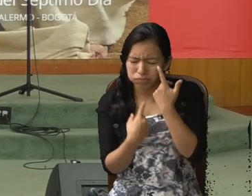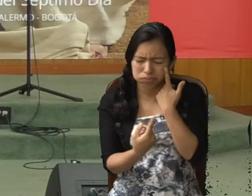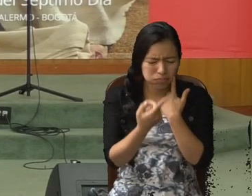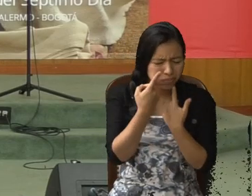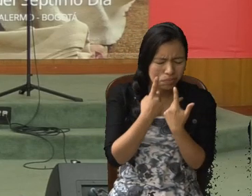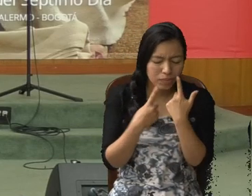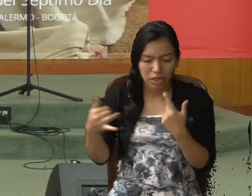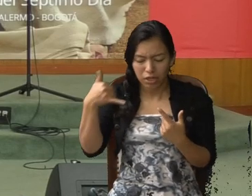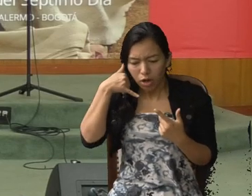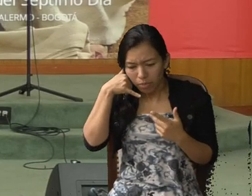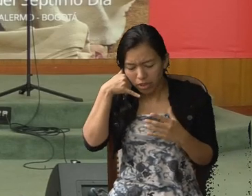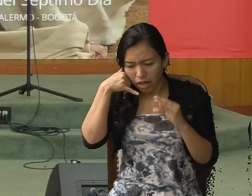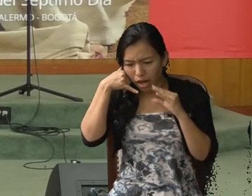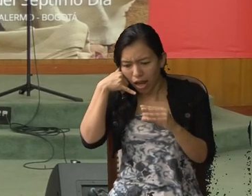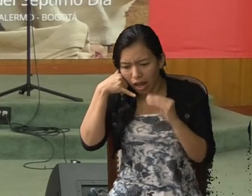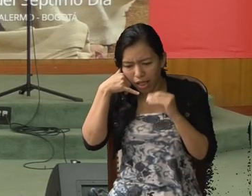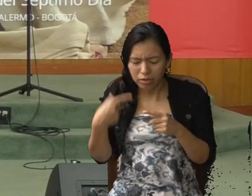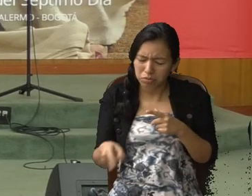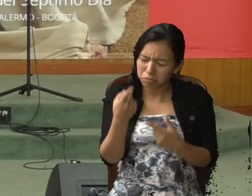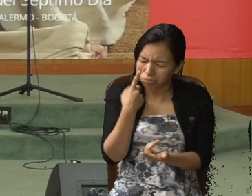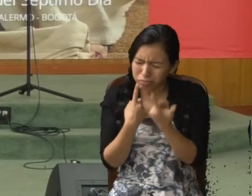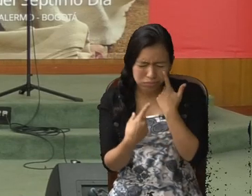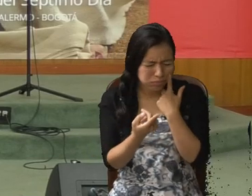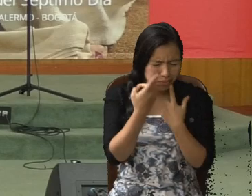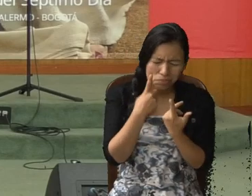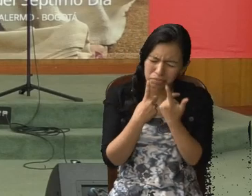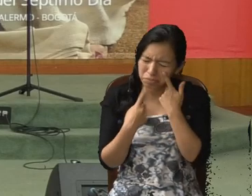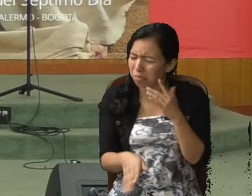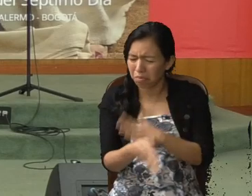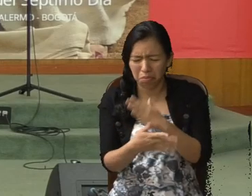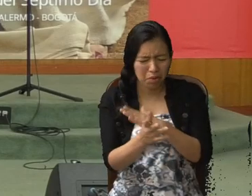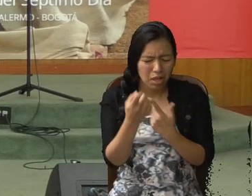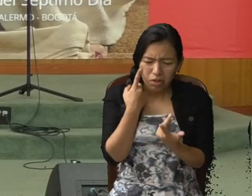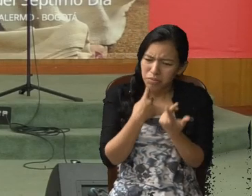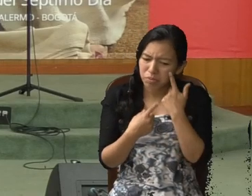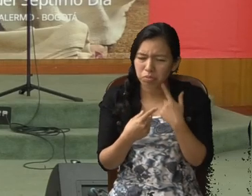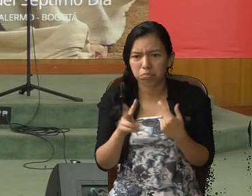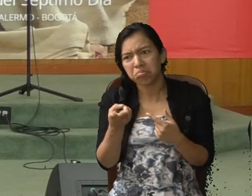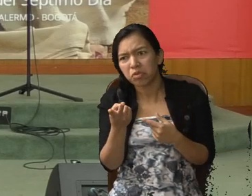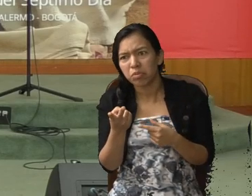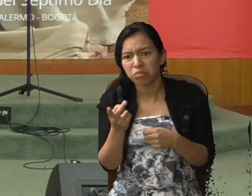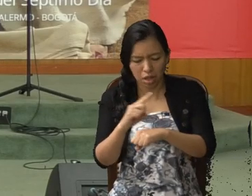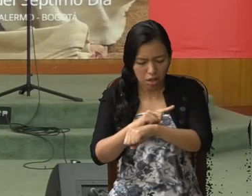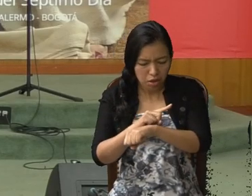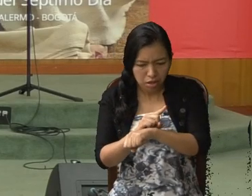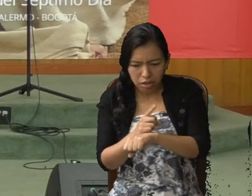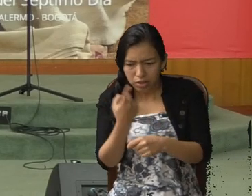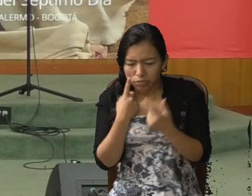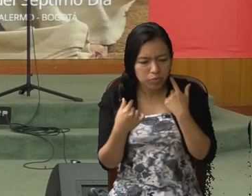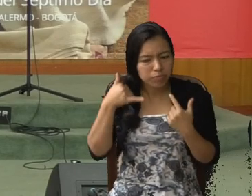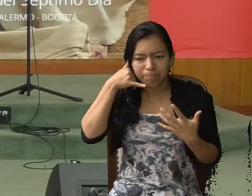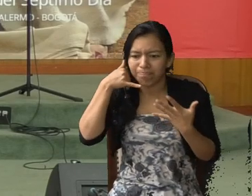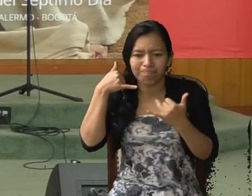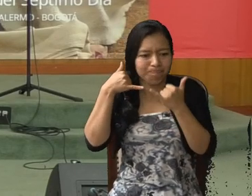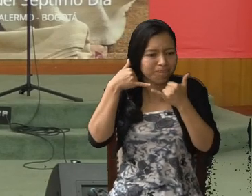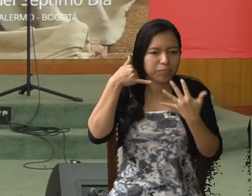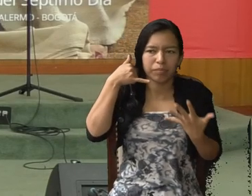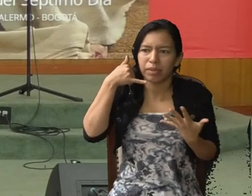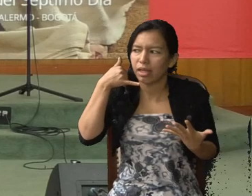decirle cosas, y ella no paraba de llorar. No paraba de llorar. Tal vez pasaron unos minutos y yo ya no sabía qué hacer. Me